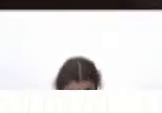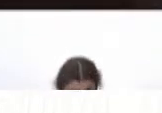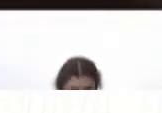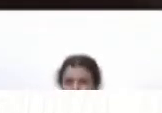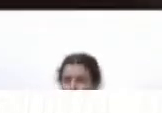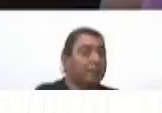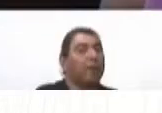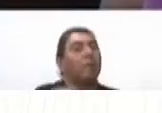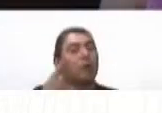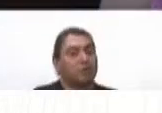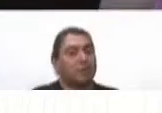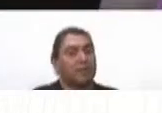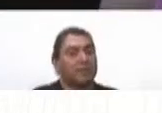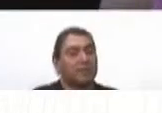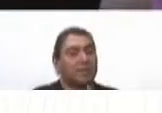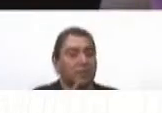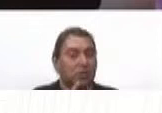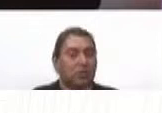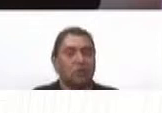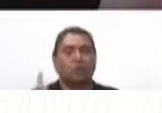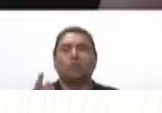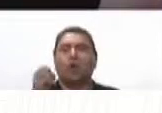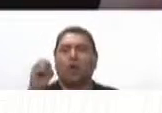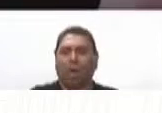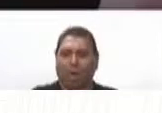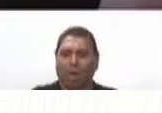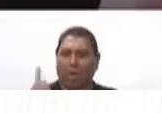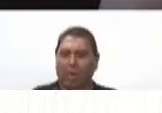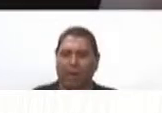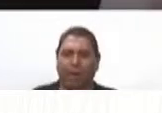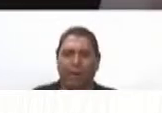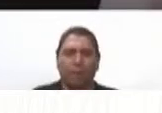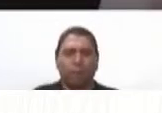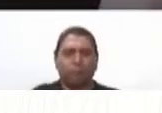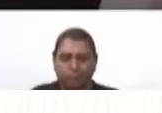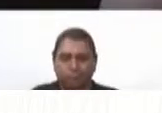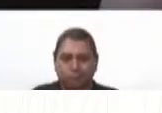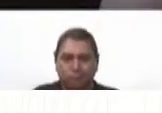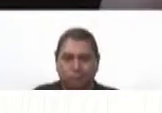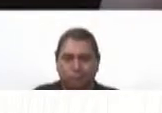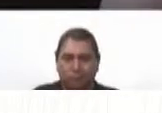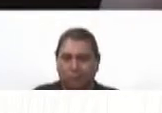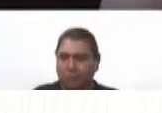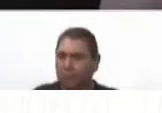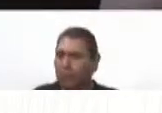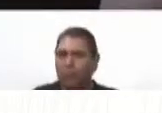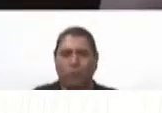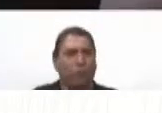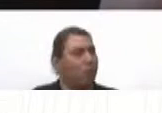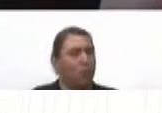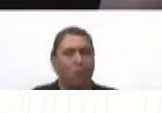como desde la presidencia del Senado, desde Victoria Villarruel, que la relación está bien. Y cuando hay que aclarar es porque hay